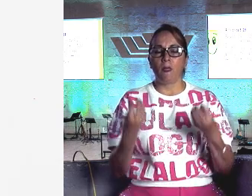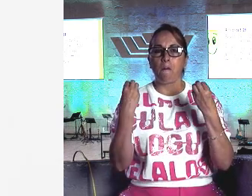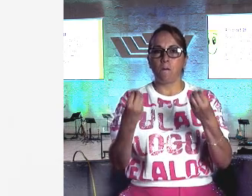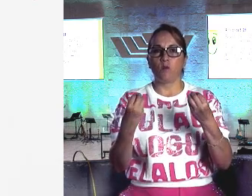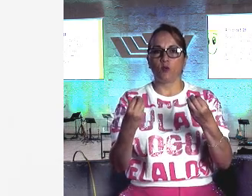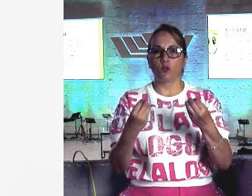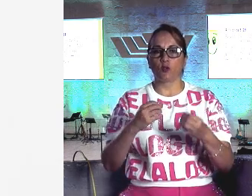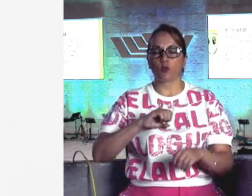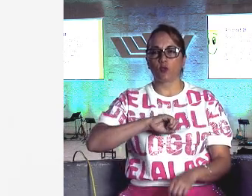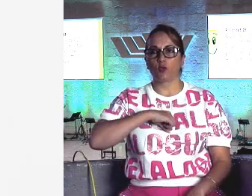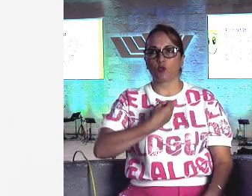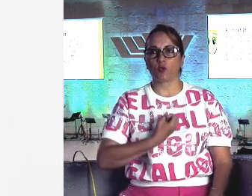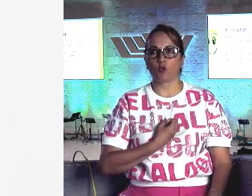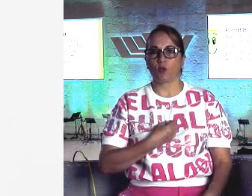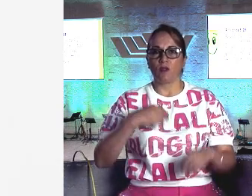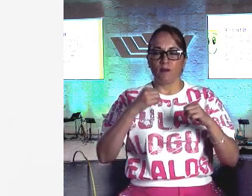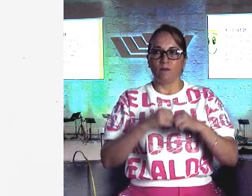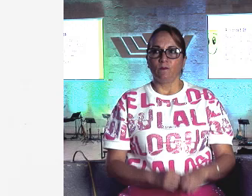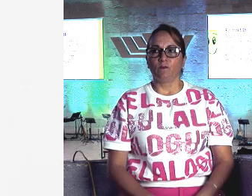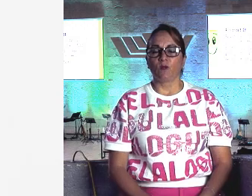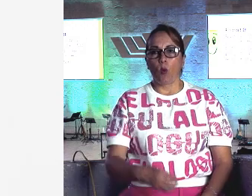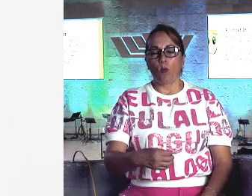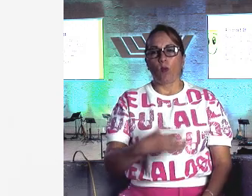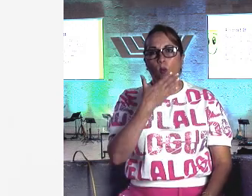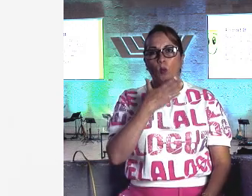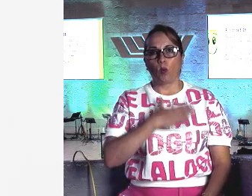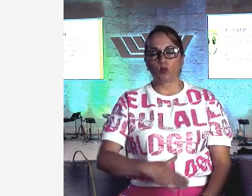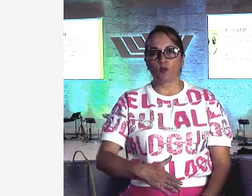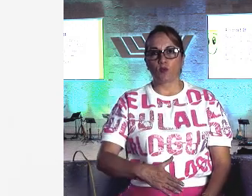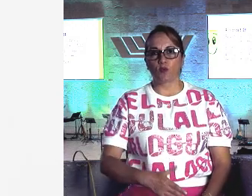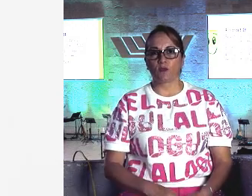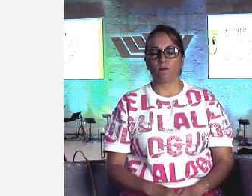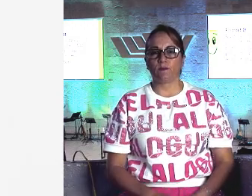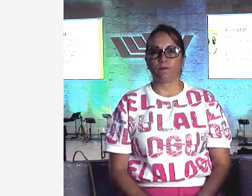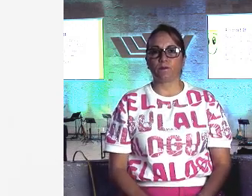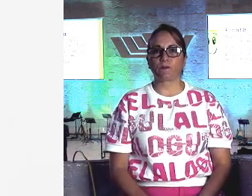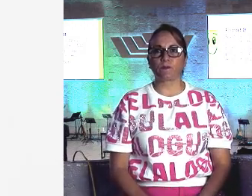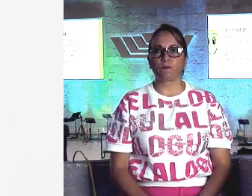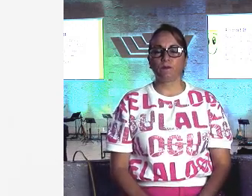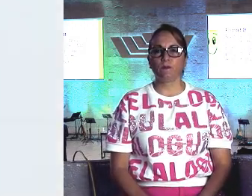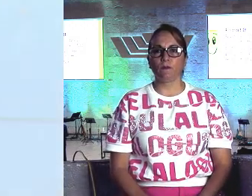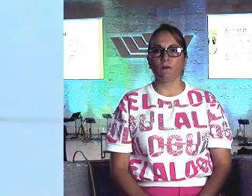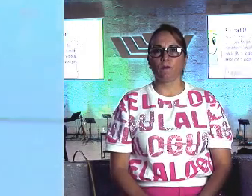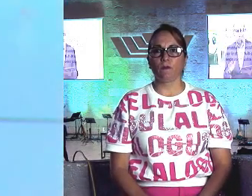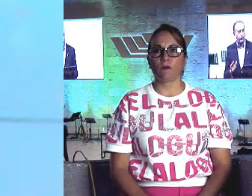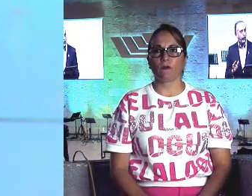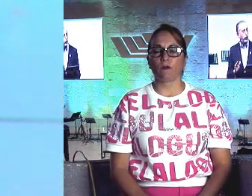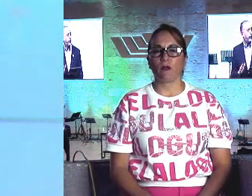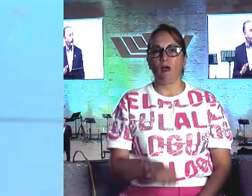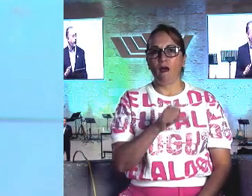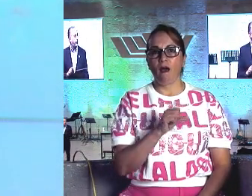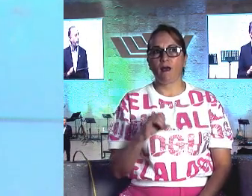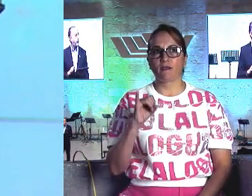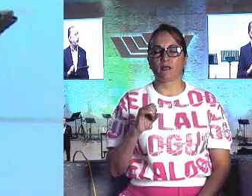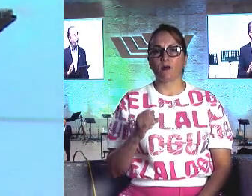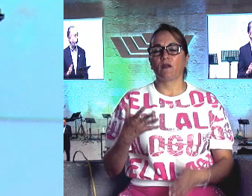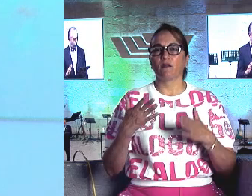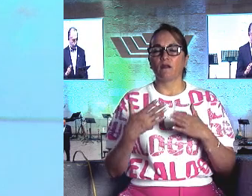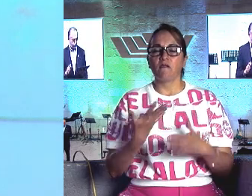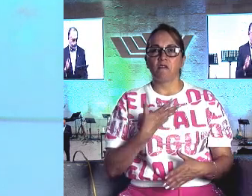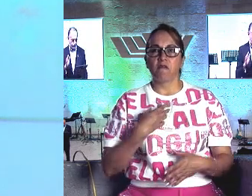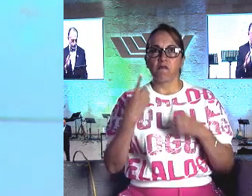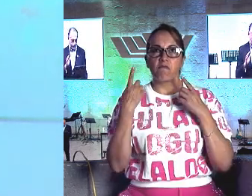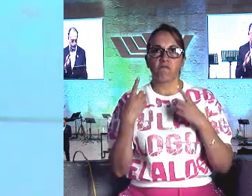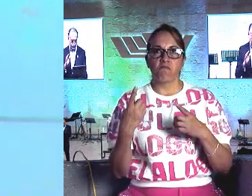son constituidos, ¿qué? Justos. Así que la humanidad heredó un estado permanente de aflicción